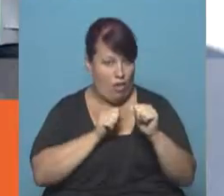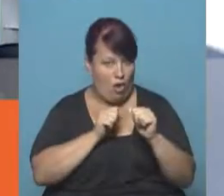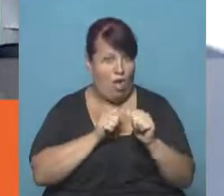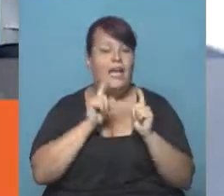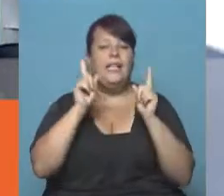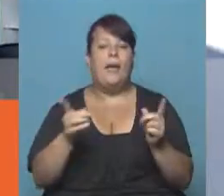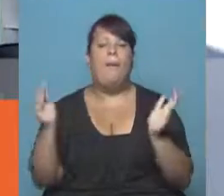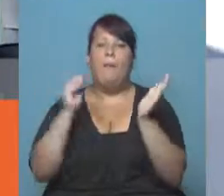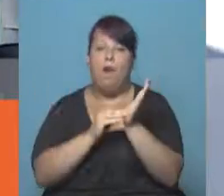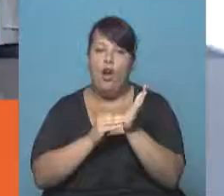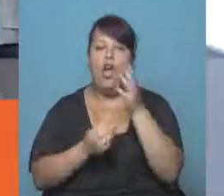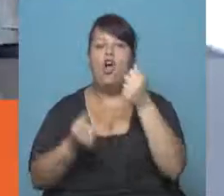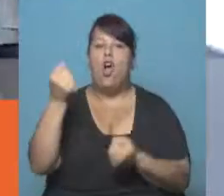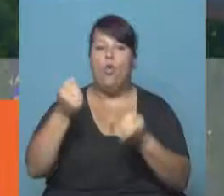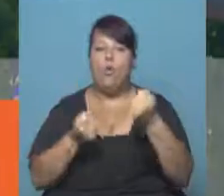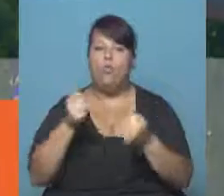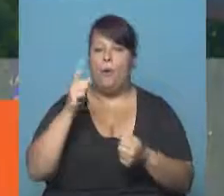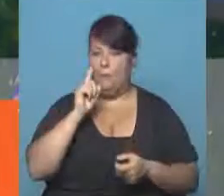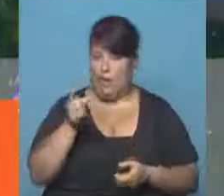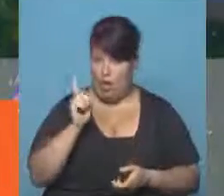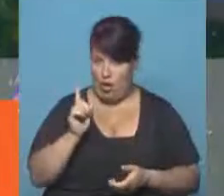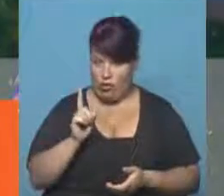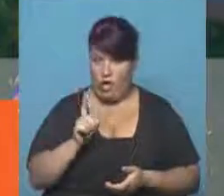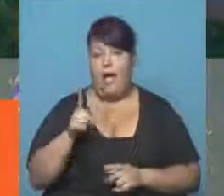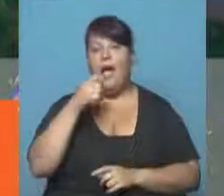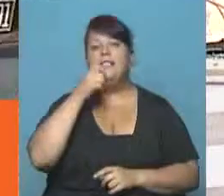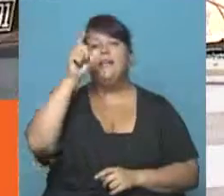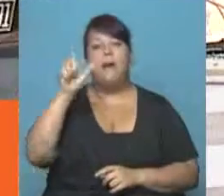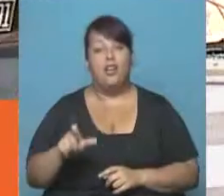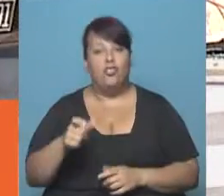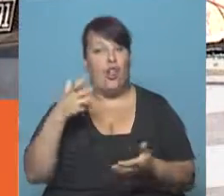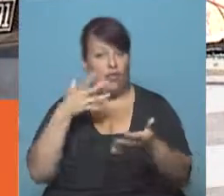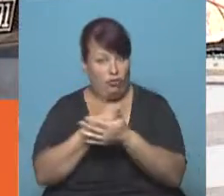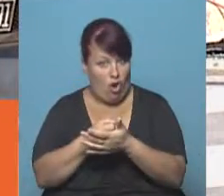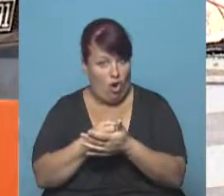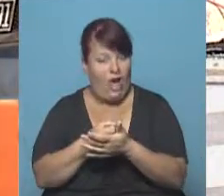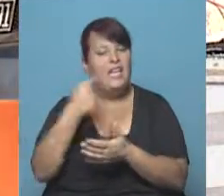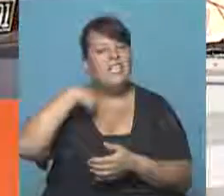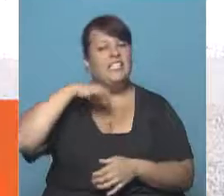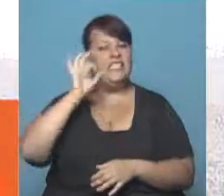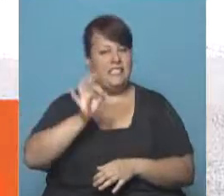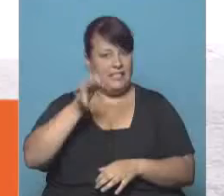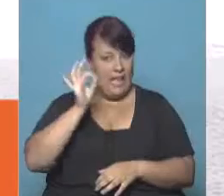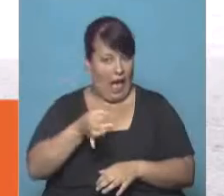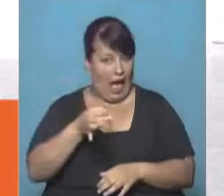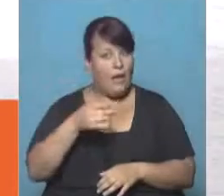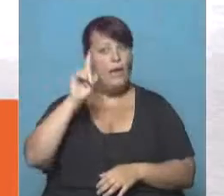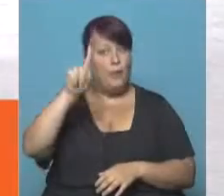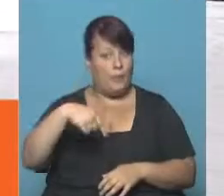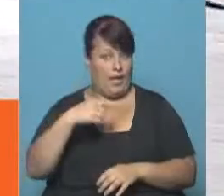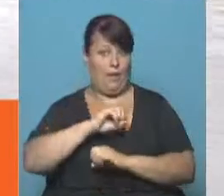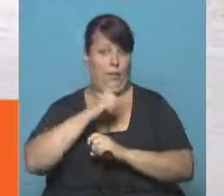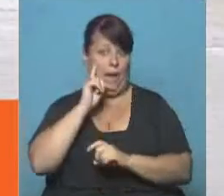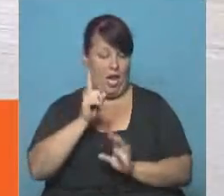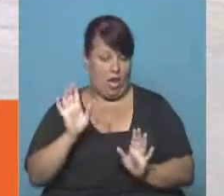incorpora el concepto de conducción temeraria aquel que comete el hecho sabiendo que está causando un daño